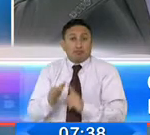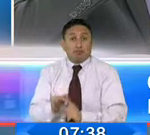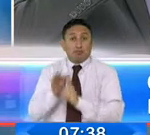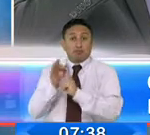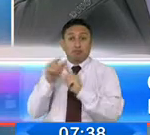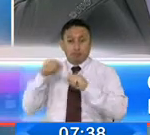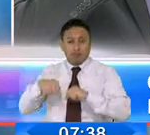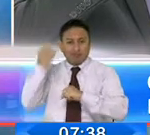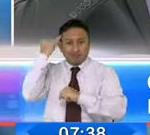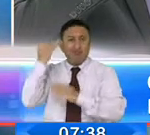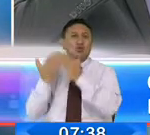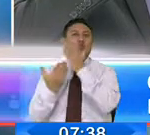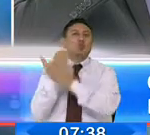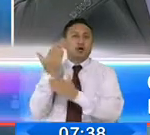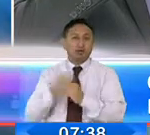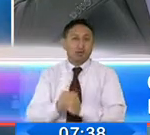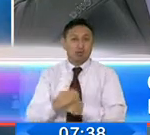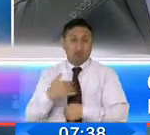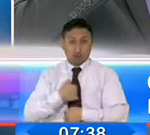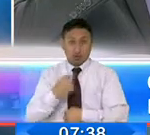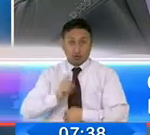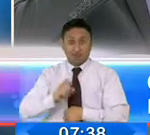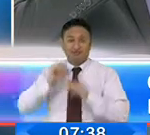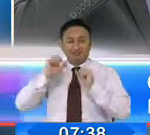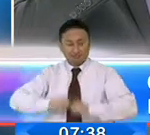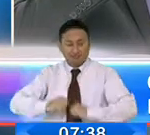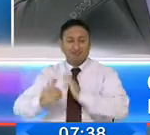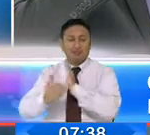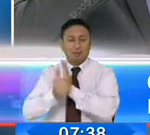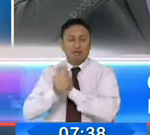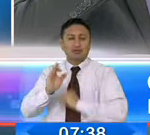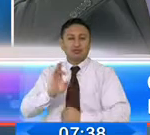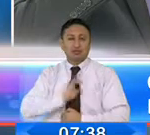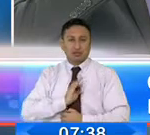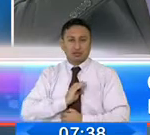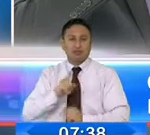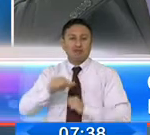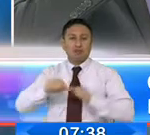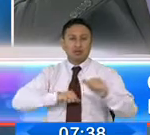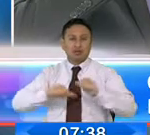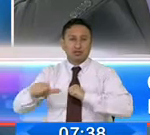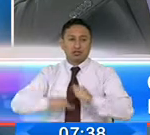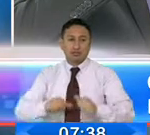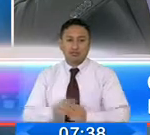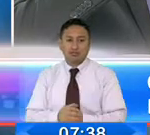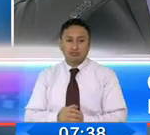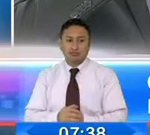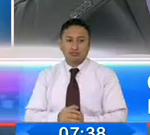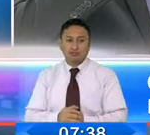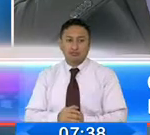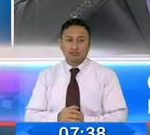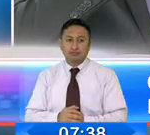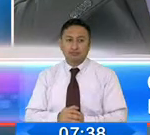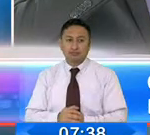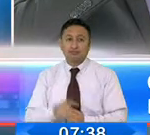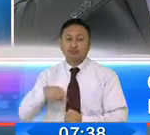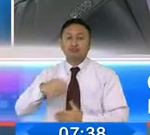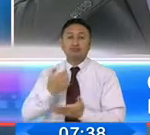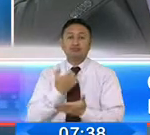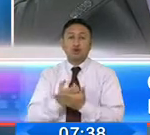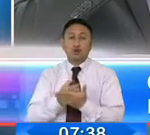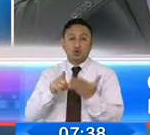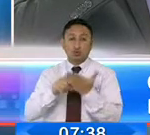innovación. Se necesita, como dije, tener cierta capacidad técnica, administrativa, y económico financiera,